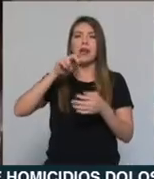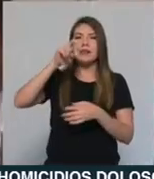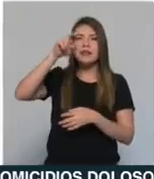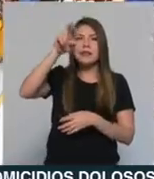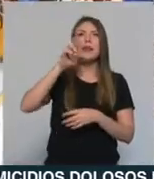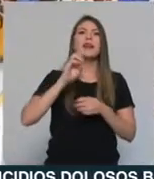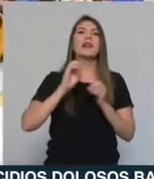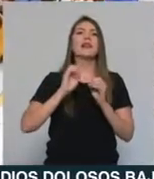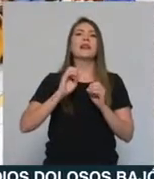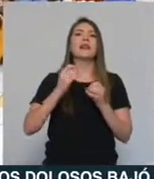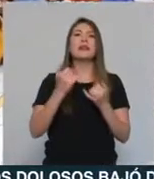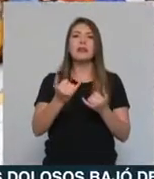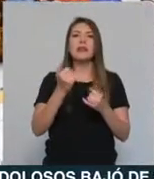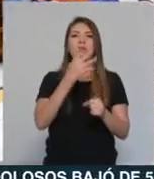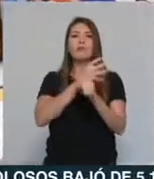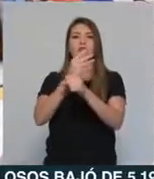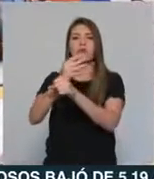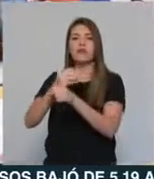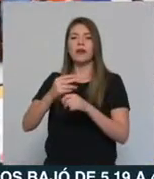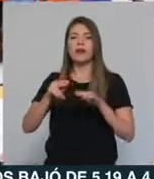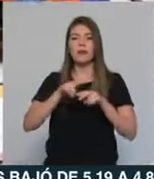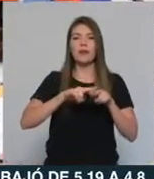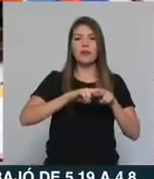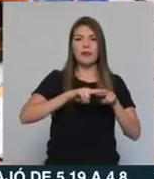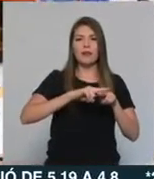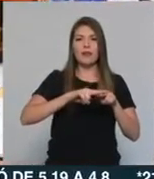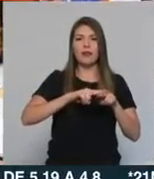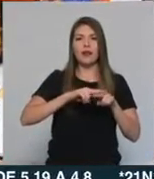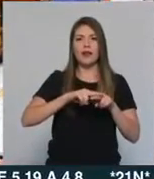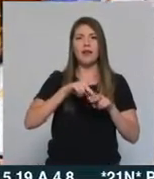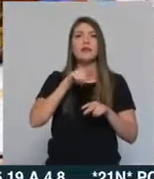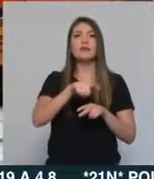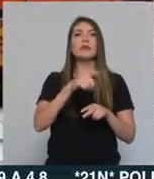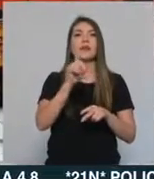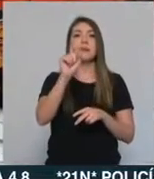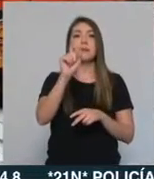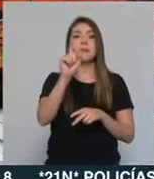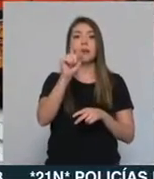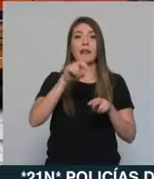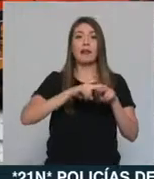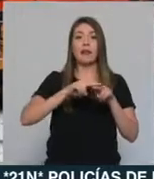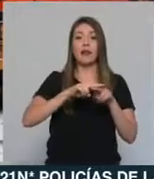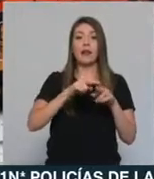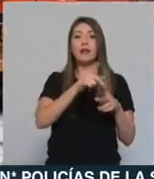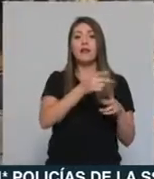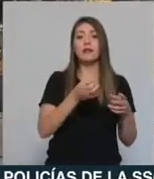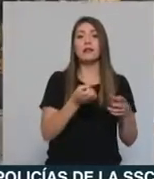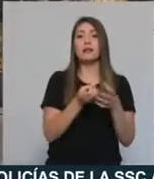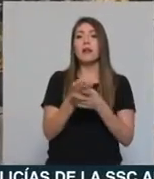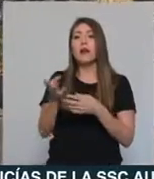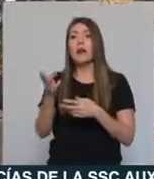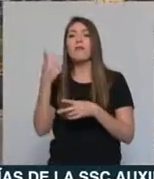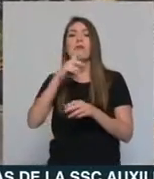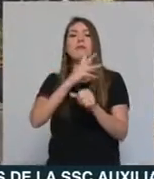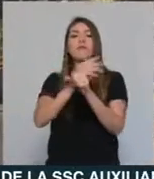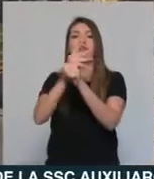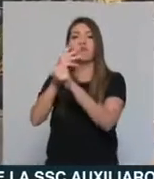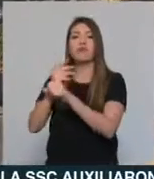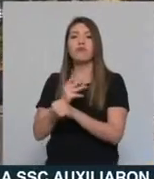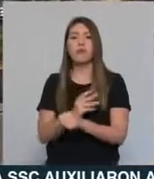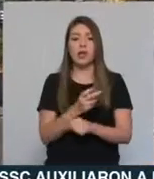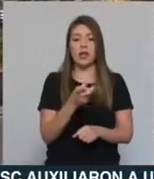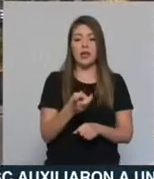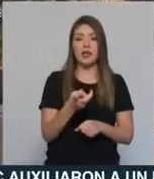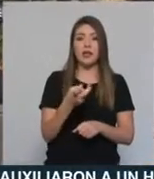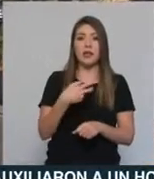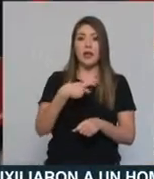trenes. 20 trenes del metro han salido de talleres para fortalecer el servicio en la red del metro. Se estará terminando este año